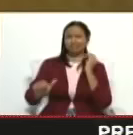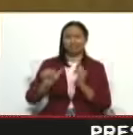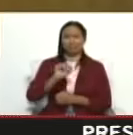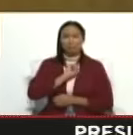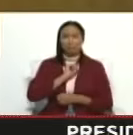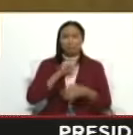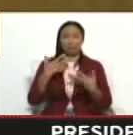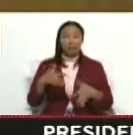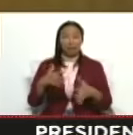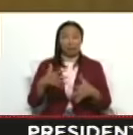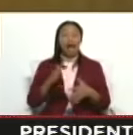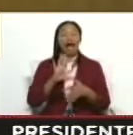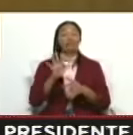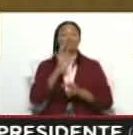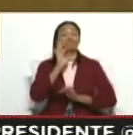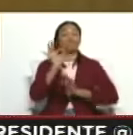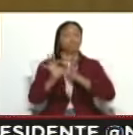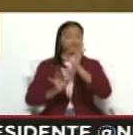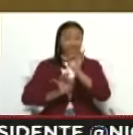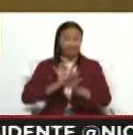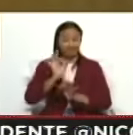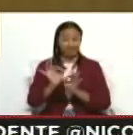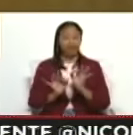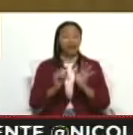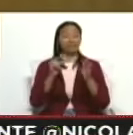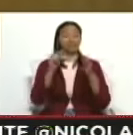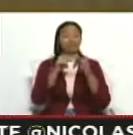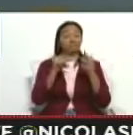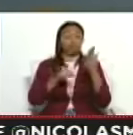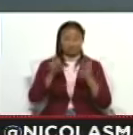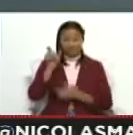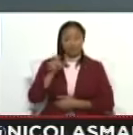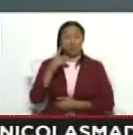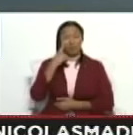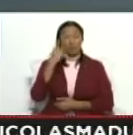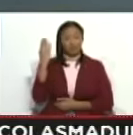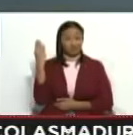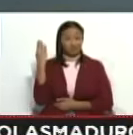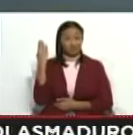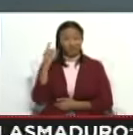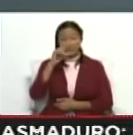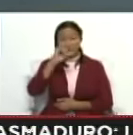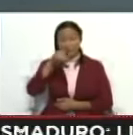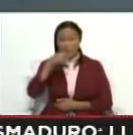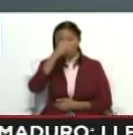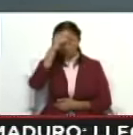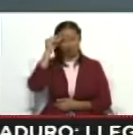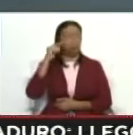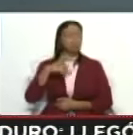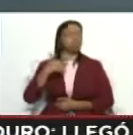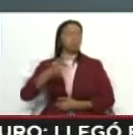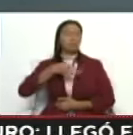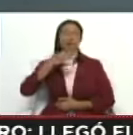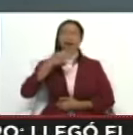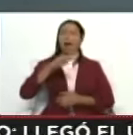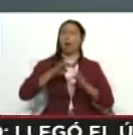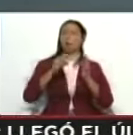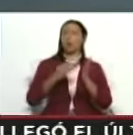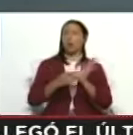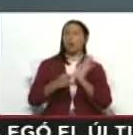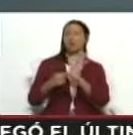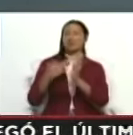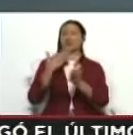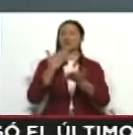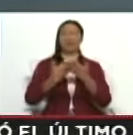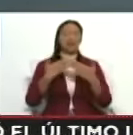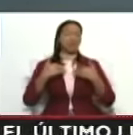bueno no ha empezado. Este bichito, que es el que se la daba de alzado diciendo en el mundo que gracias a